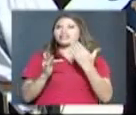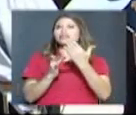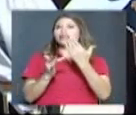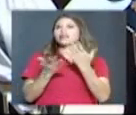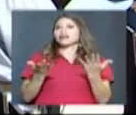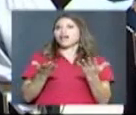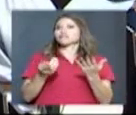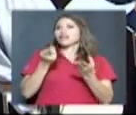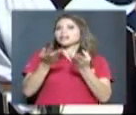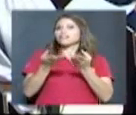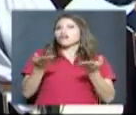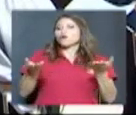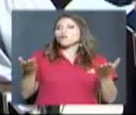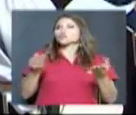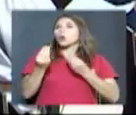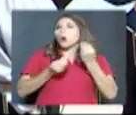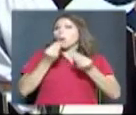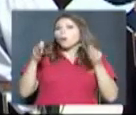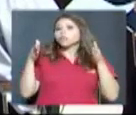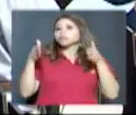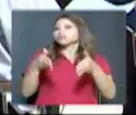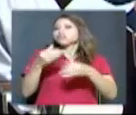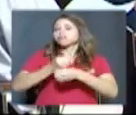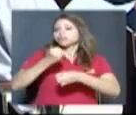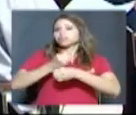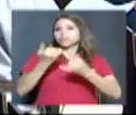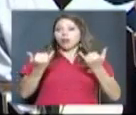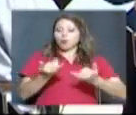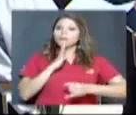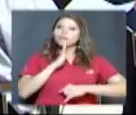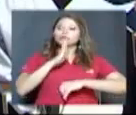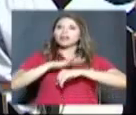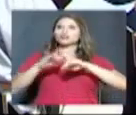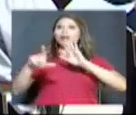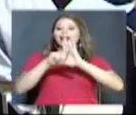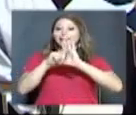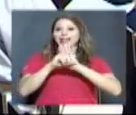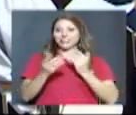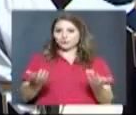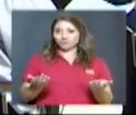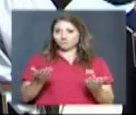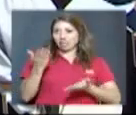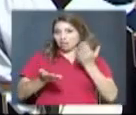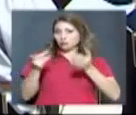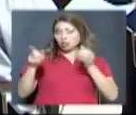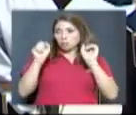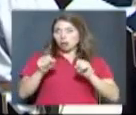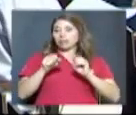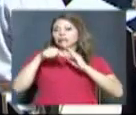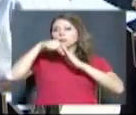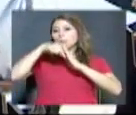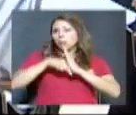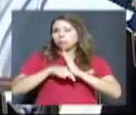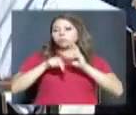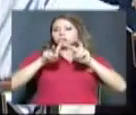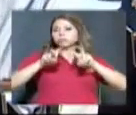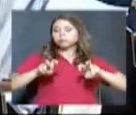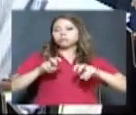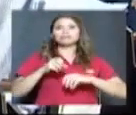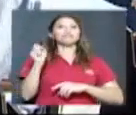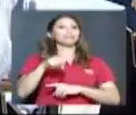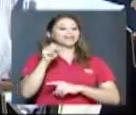ese recurso como tal, y es a partir de ahí que vamos a entrar ahora a hablar sobre la legislación. Tal vez usted nos da luces al respecto. Sí.